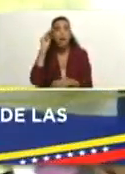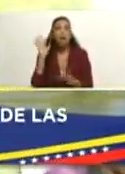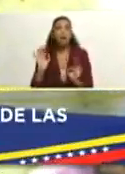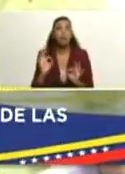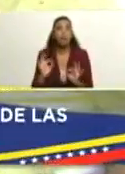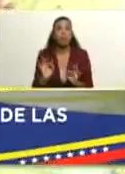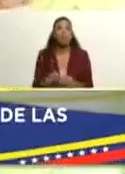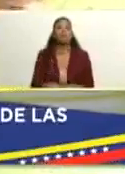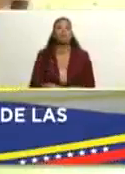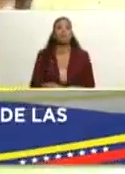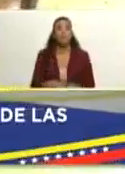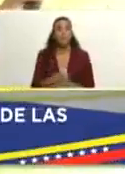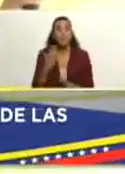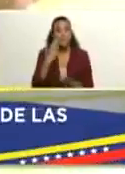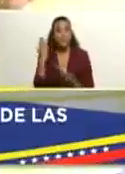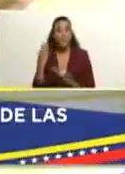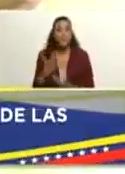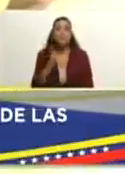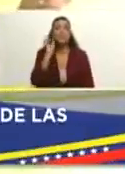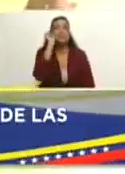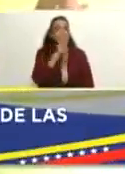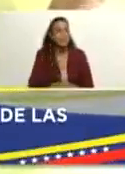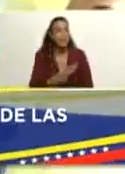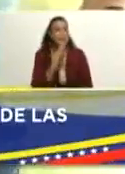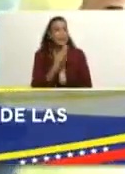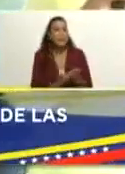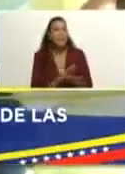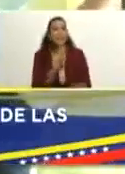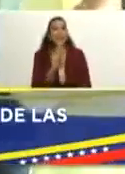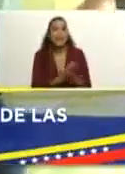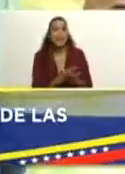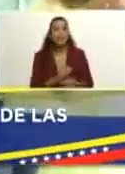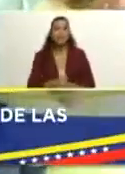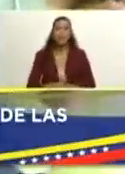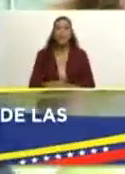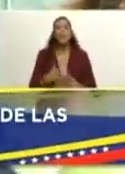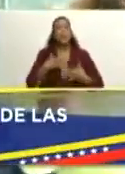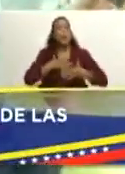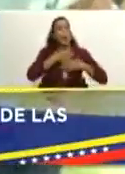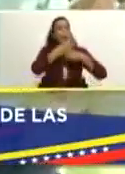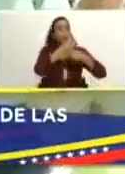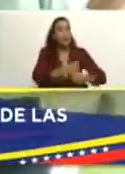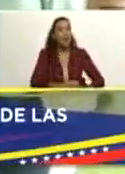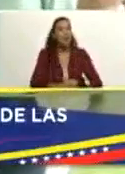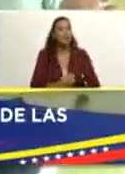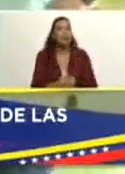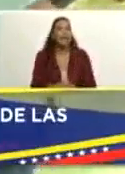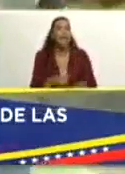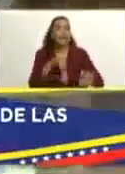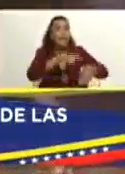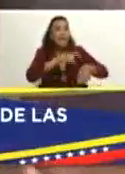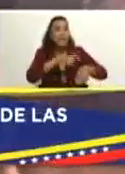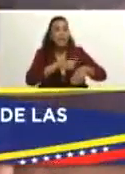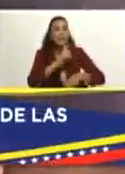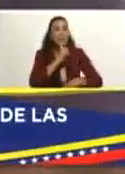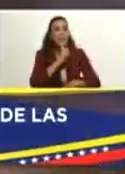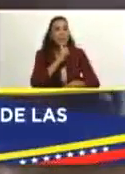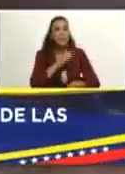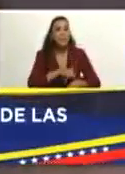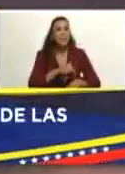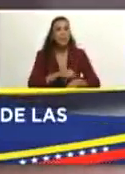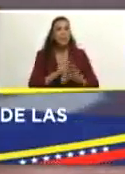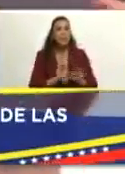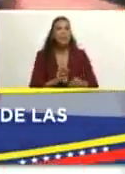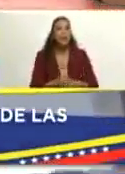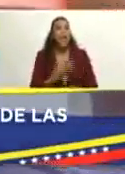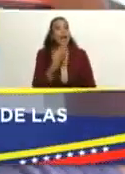la maestra mayor, Yelitze Santaella. Así es, presidente, gracias de verdad por su confianza en este tiempo. Gracias de